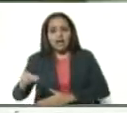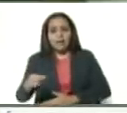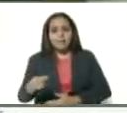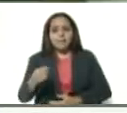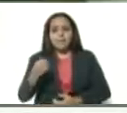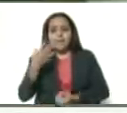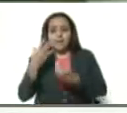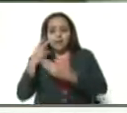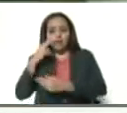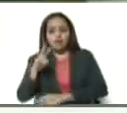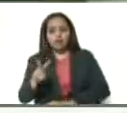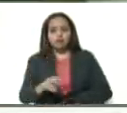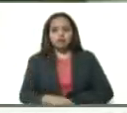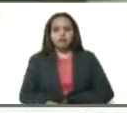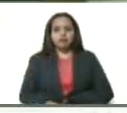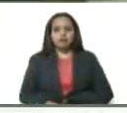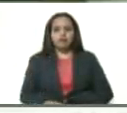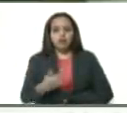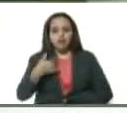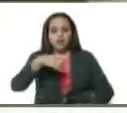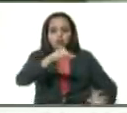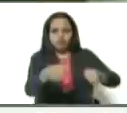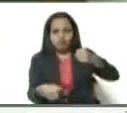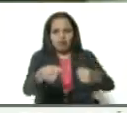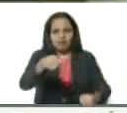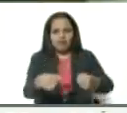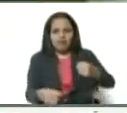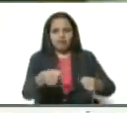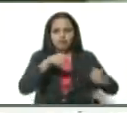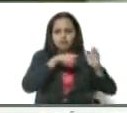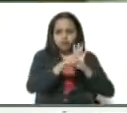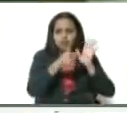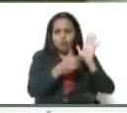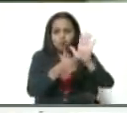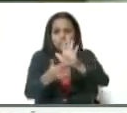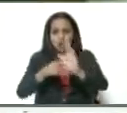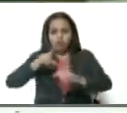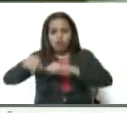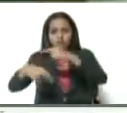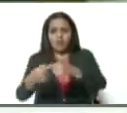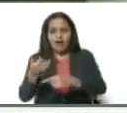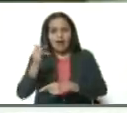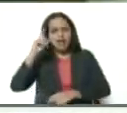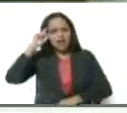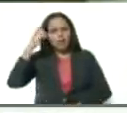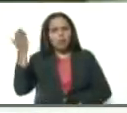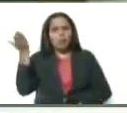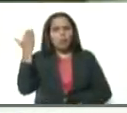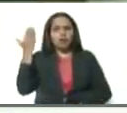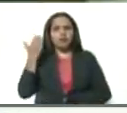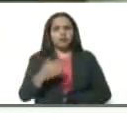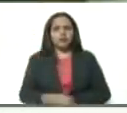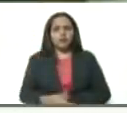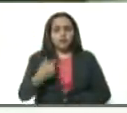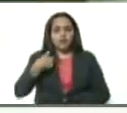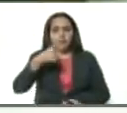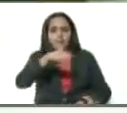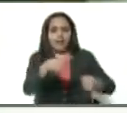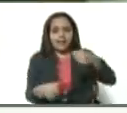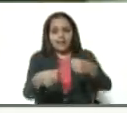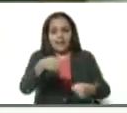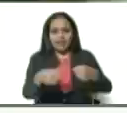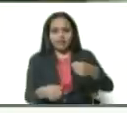comandante allí, yo me acuerdo que yo iba manejando el jeep, salieron las imágenes después, ahí están los recuerdos, cuando yo iba manejando el